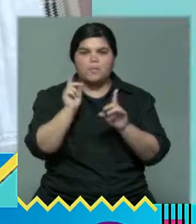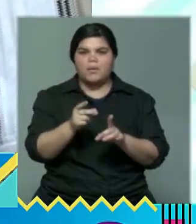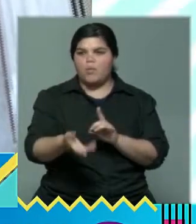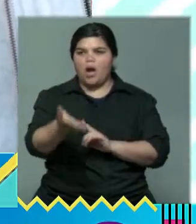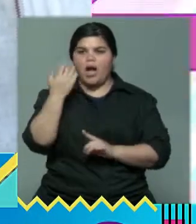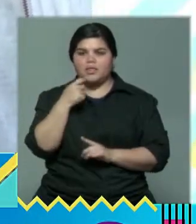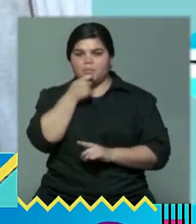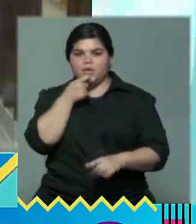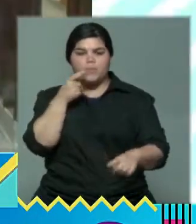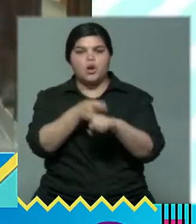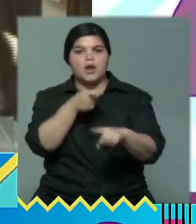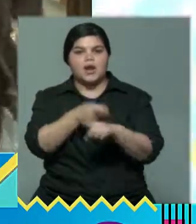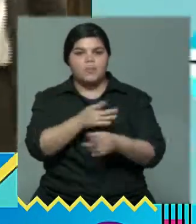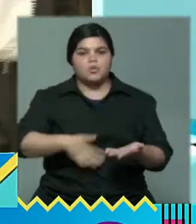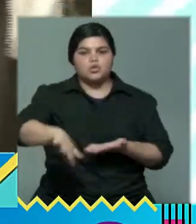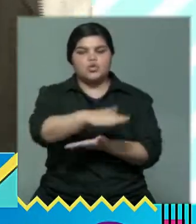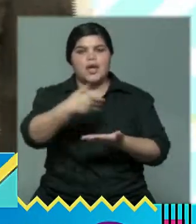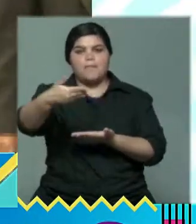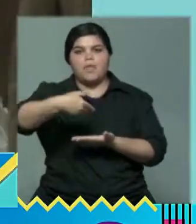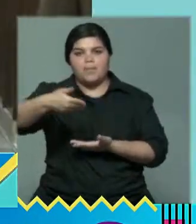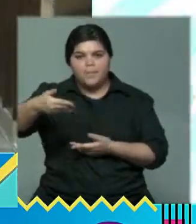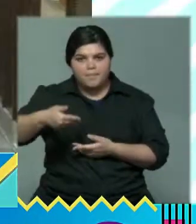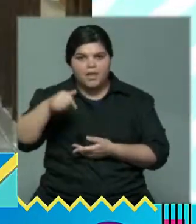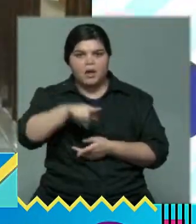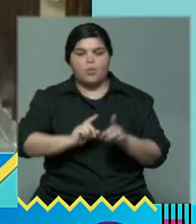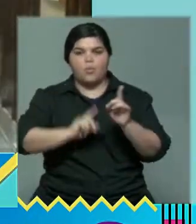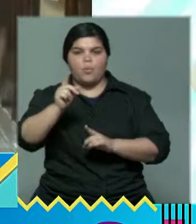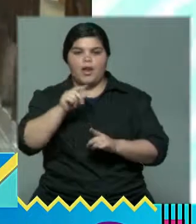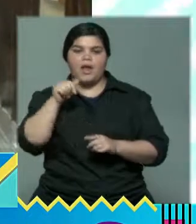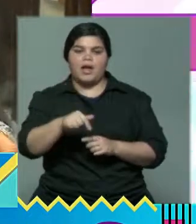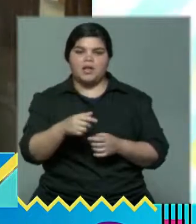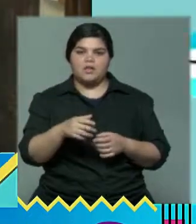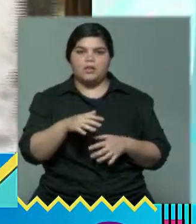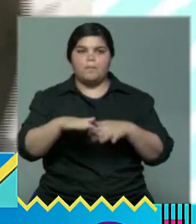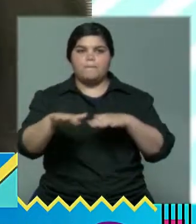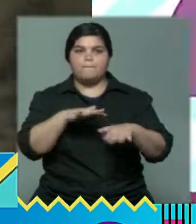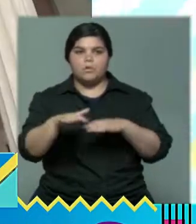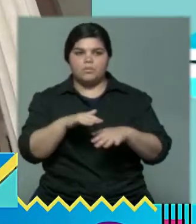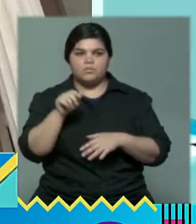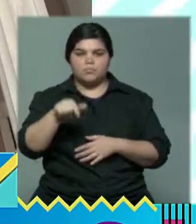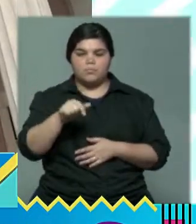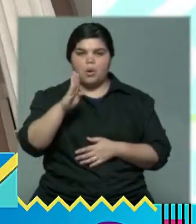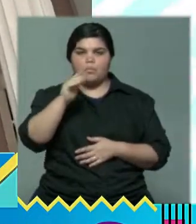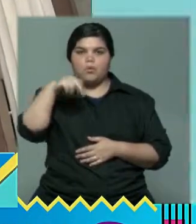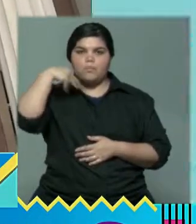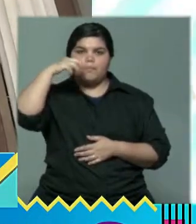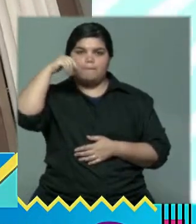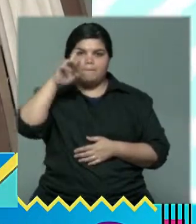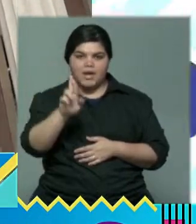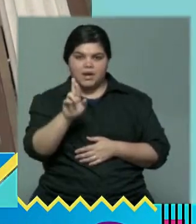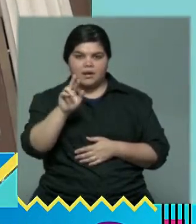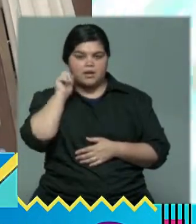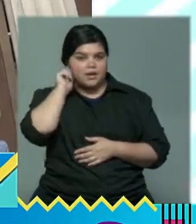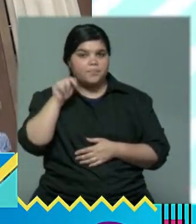había un reclamo social muy fuerte. En ese caso estaba el movimiento que se había establecido con el caso Bloomberg. Esta